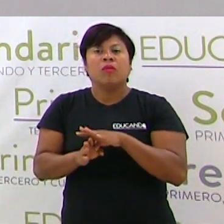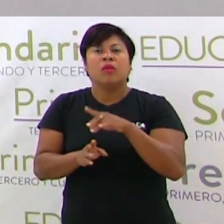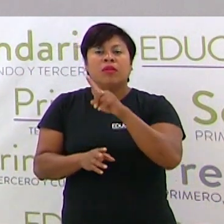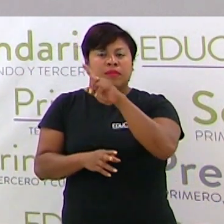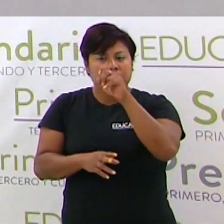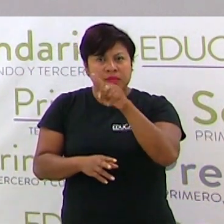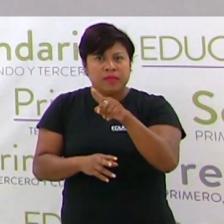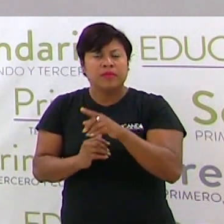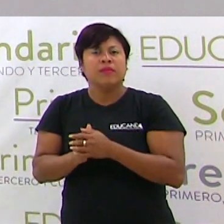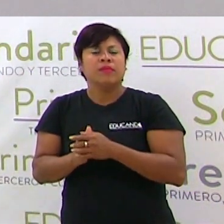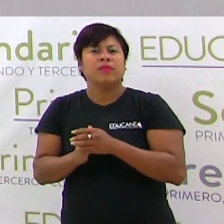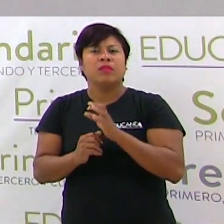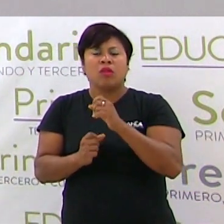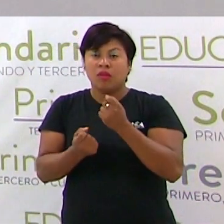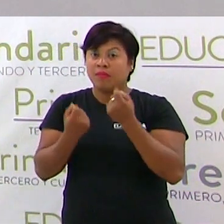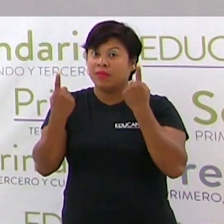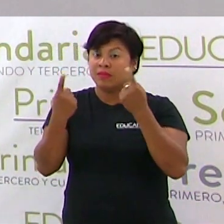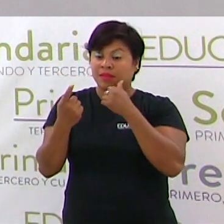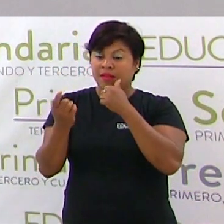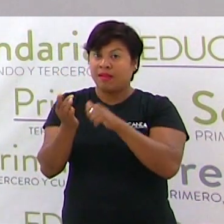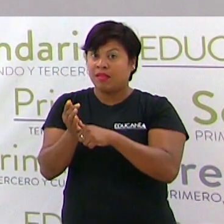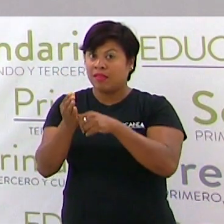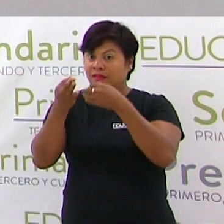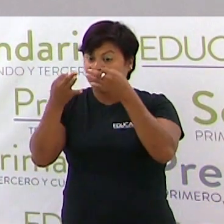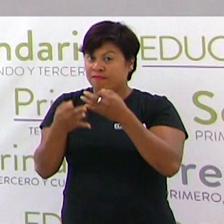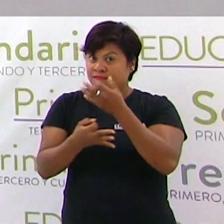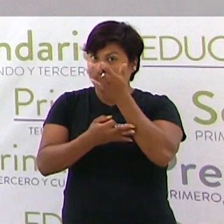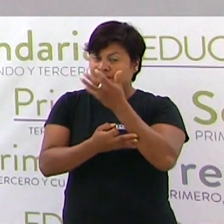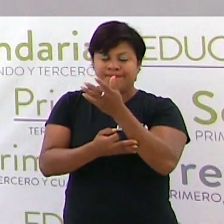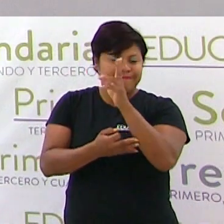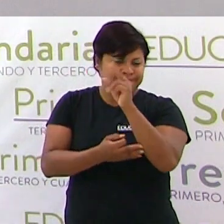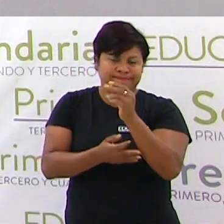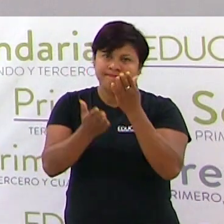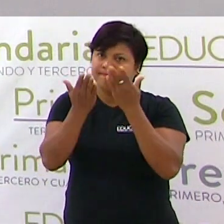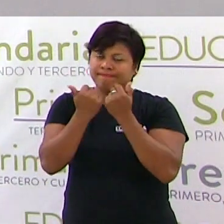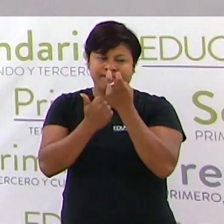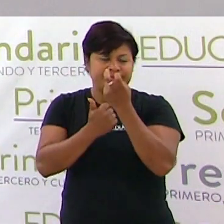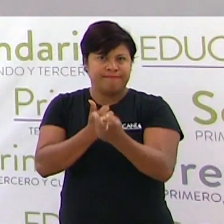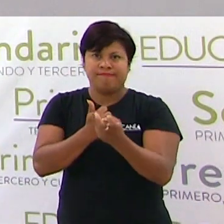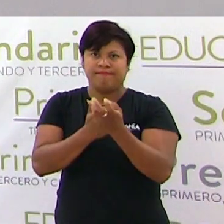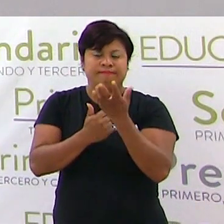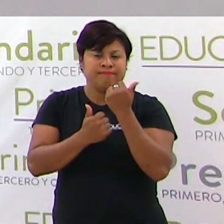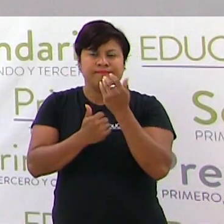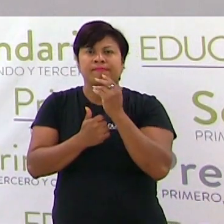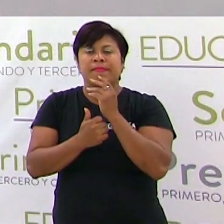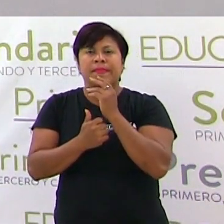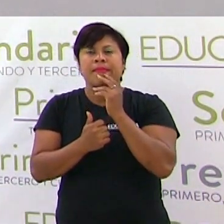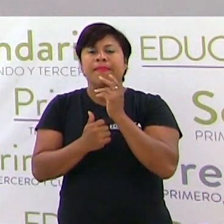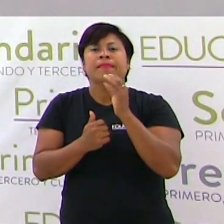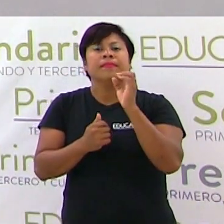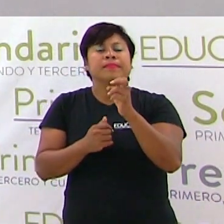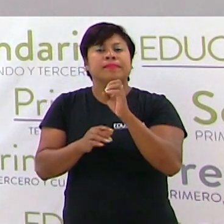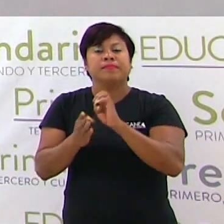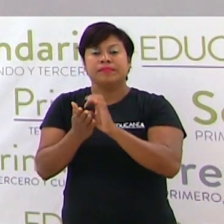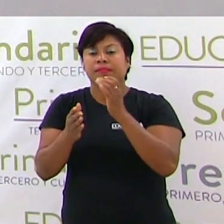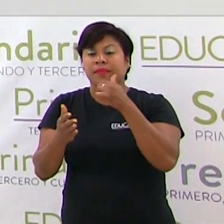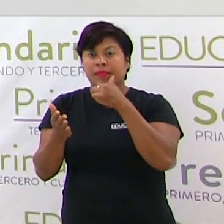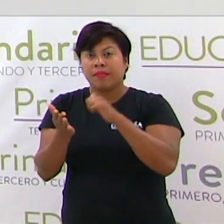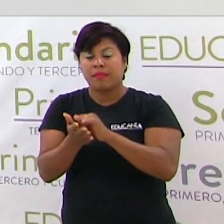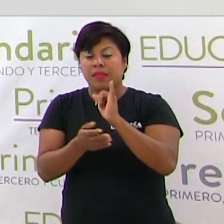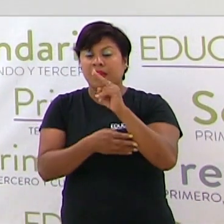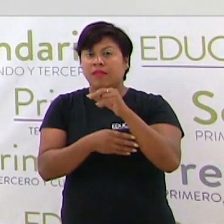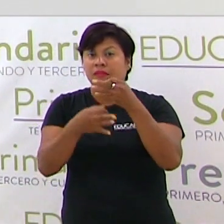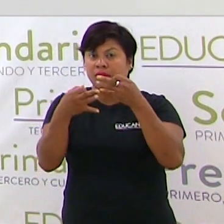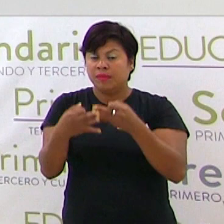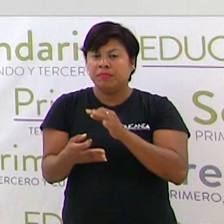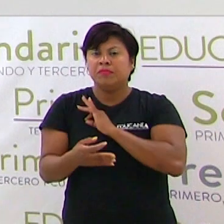de exclamación en la carta formal? ¿Verdad que no? No utilizamos ese tipo de signos. En cambio, en la carta informal